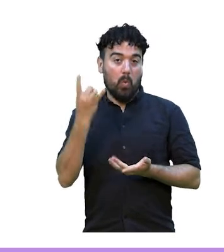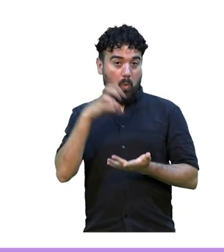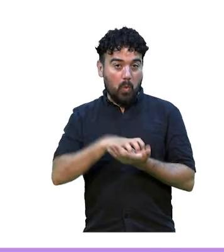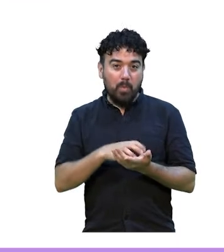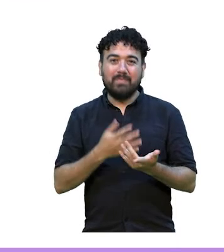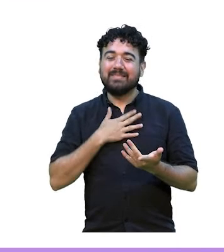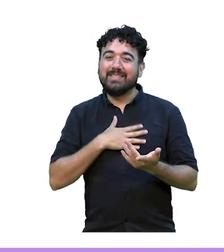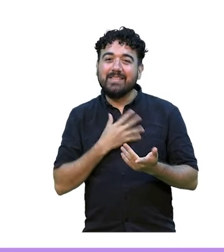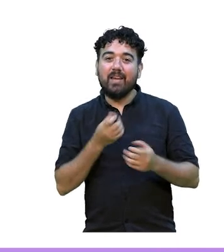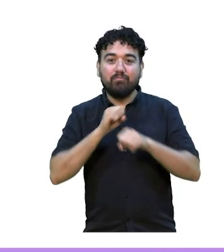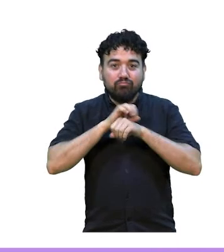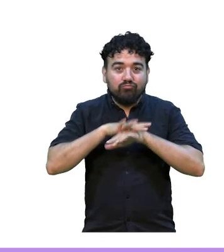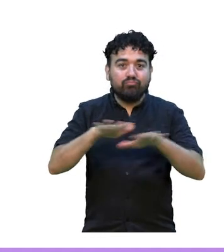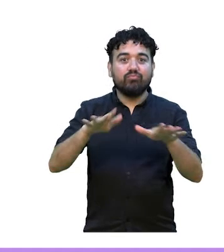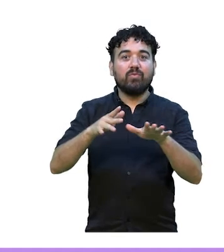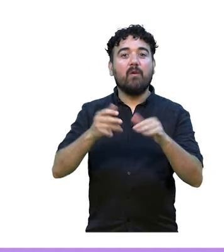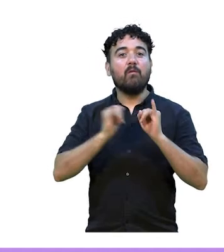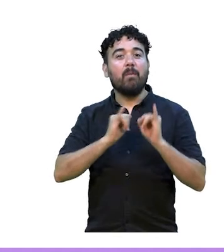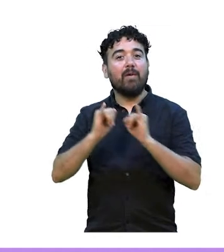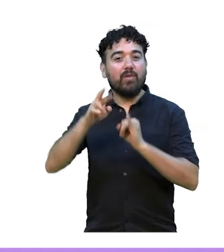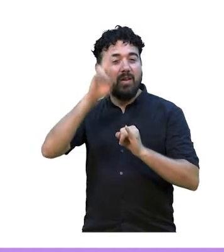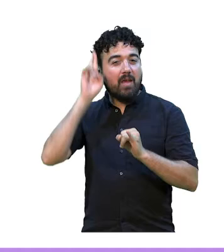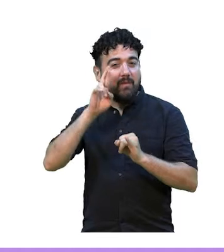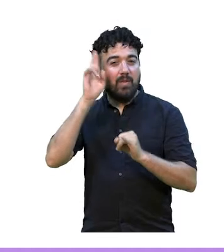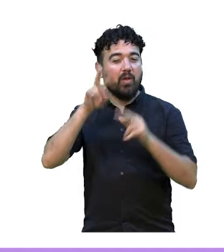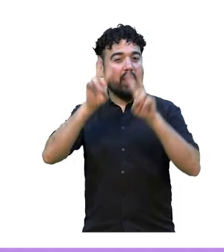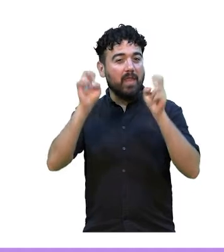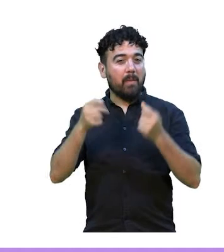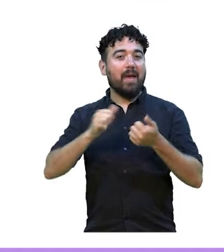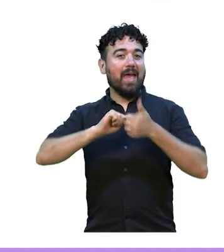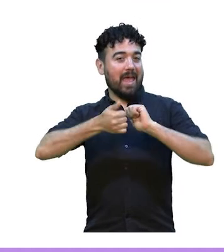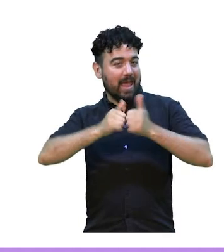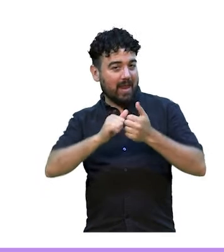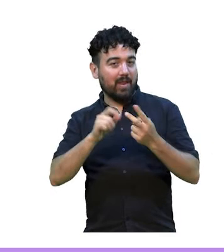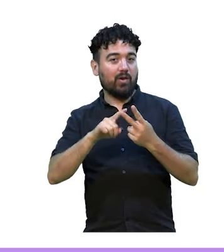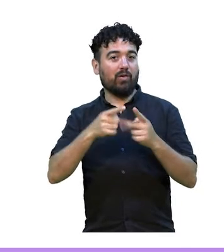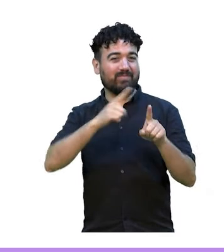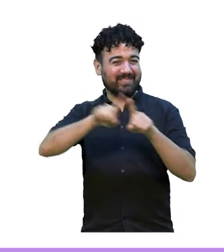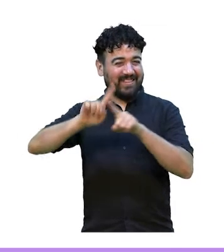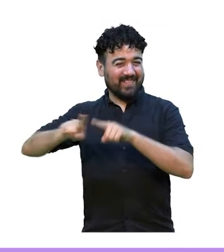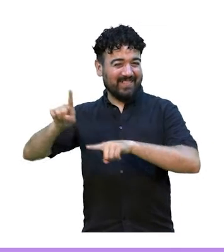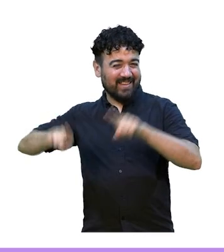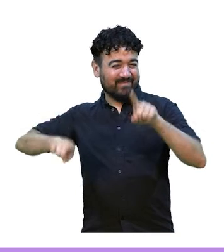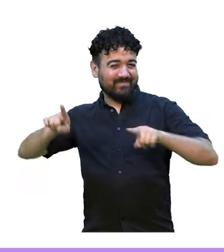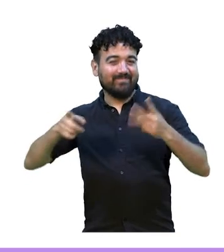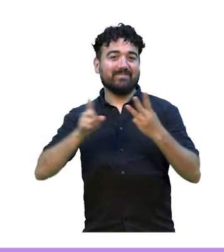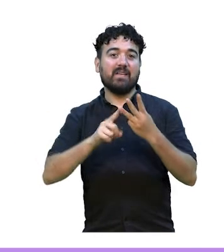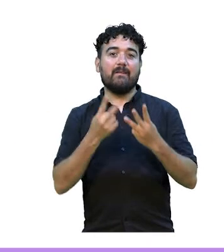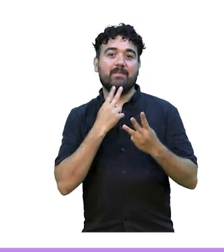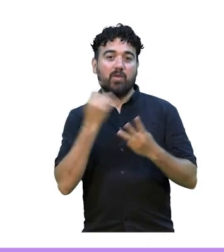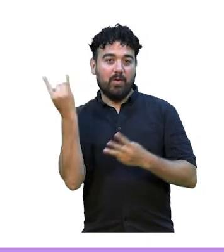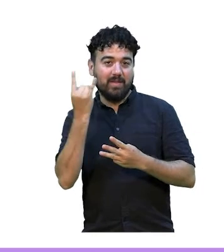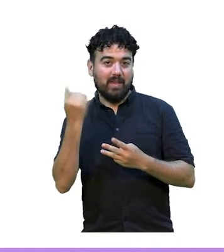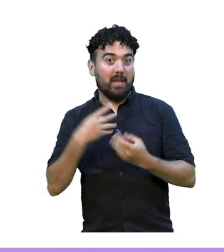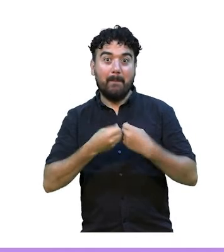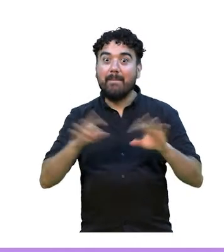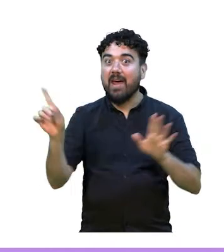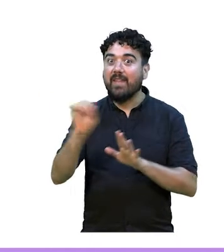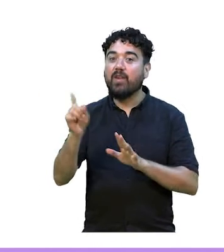reflexión en torno a temas de género, diversidad y vida universitaria. No te lo pierdas, disponible por Spotify y